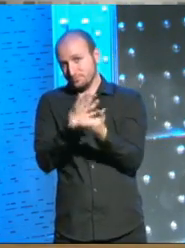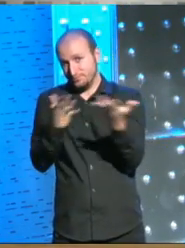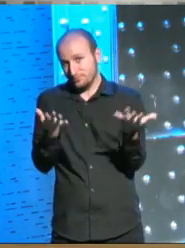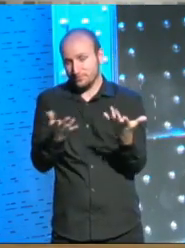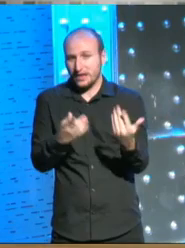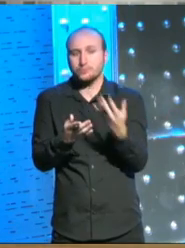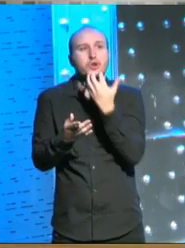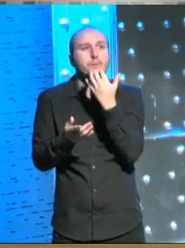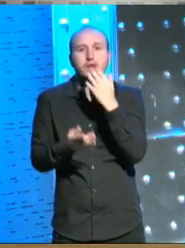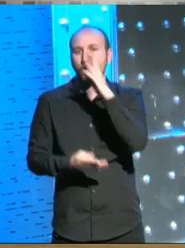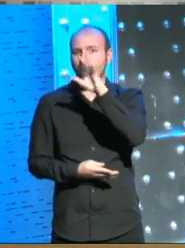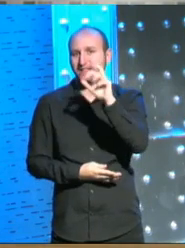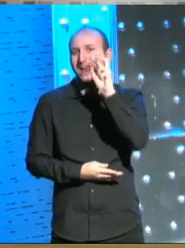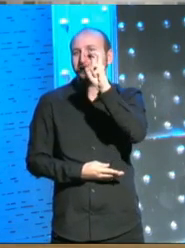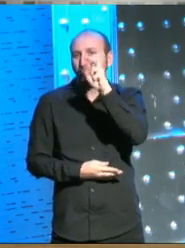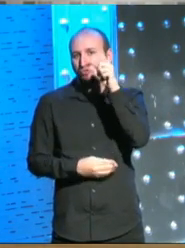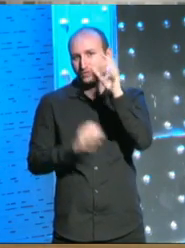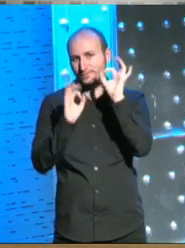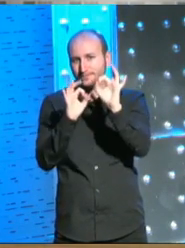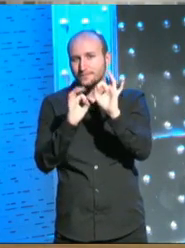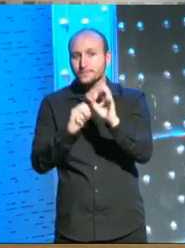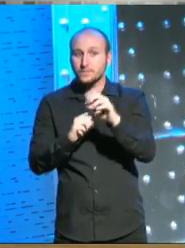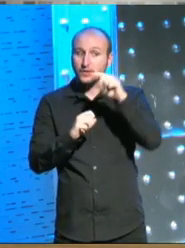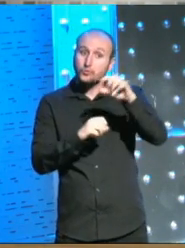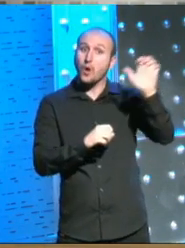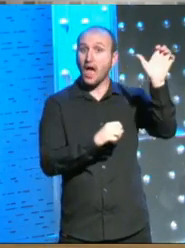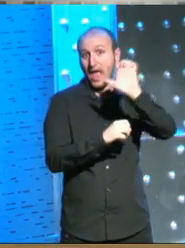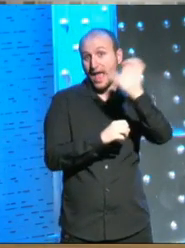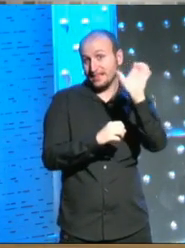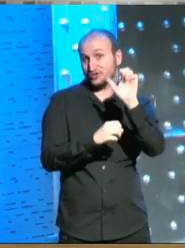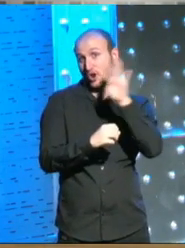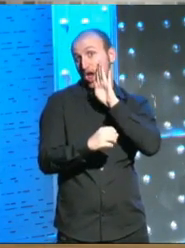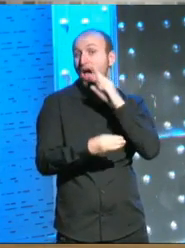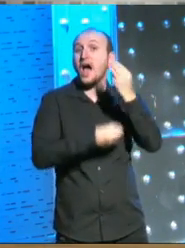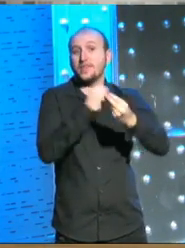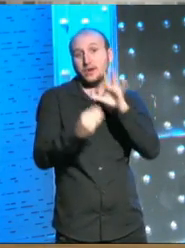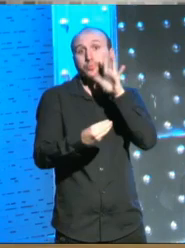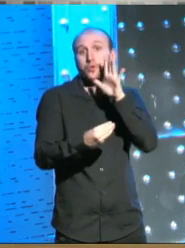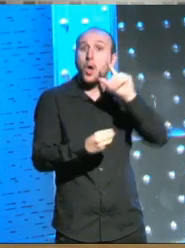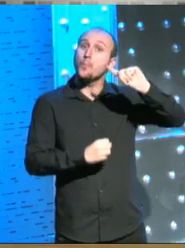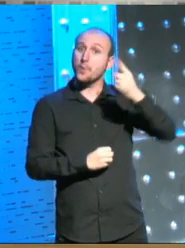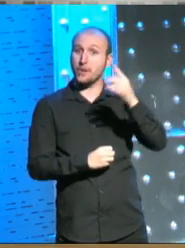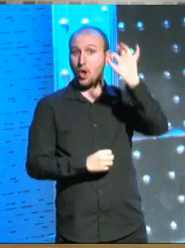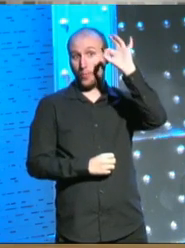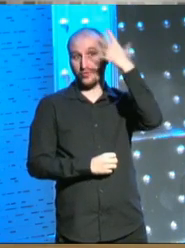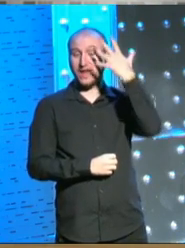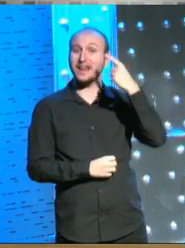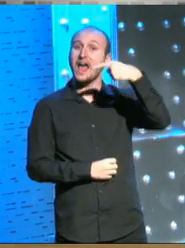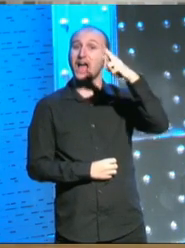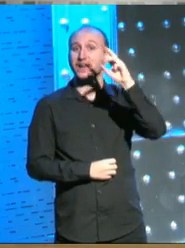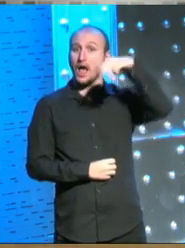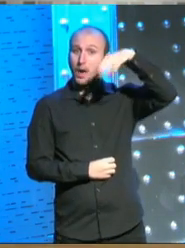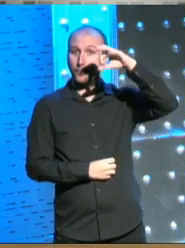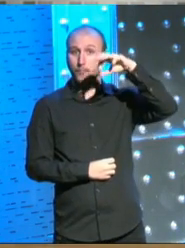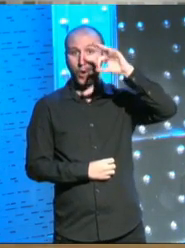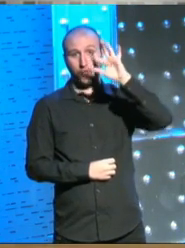40 segundos. Y esto lo hizo Edison por una razón, porque Edison había inventado previamente el gramófono y